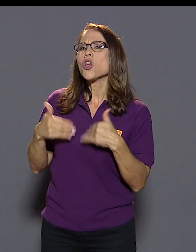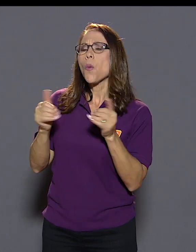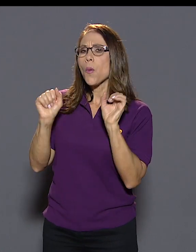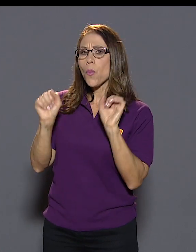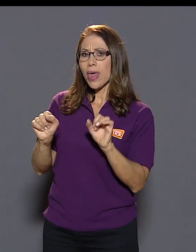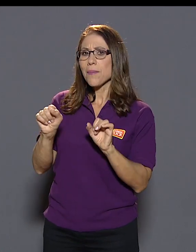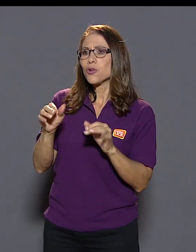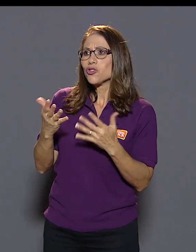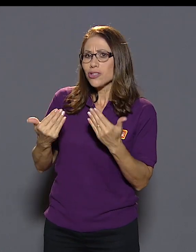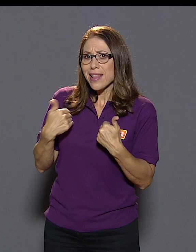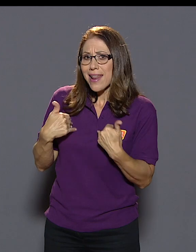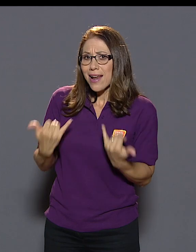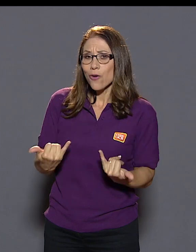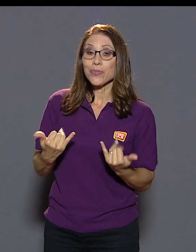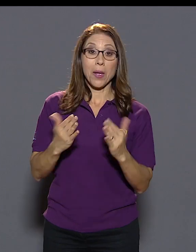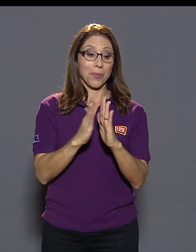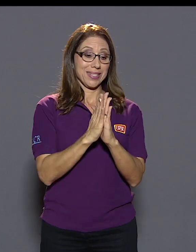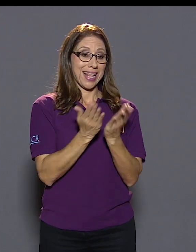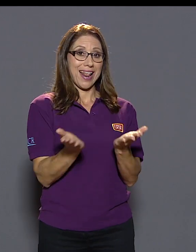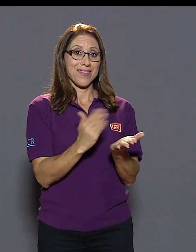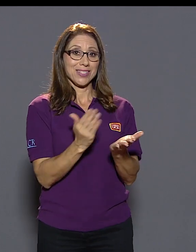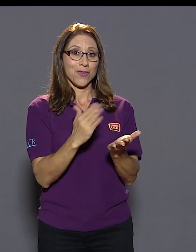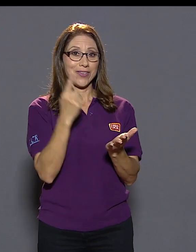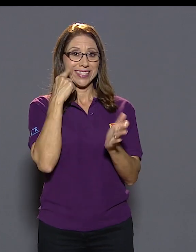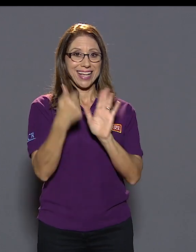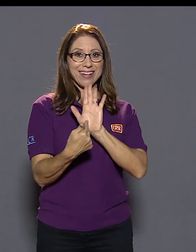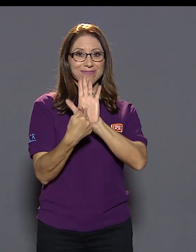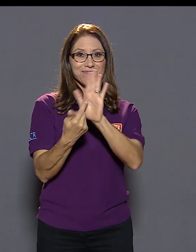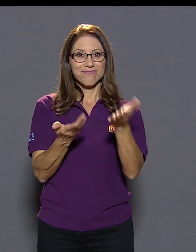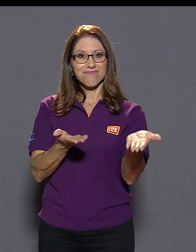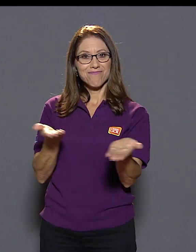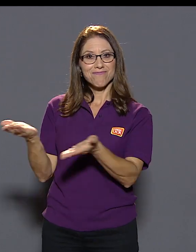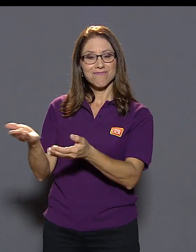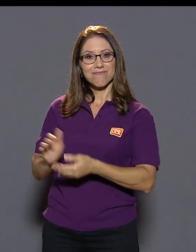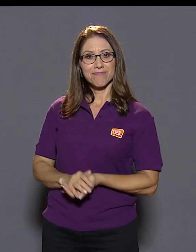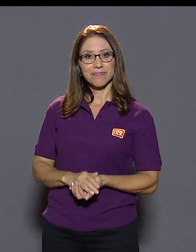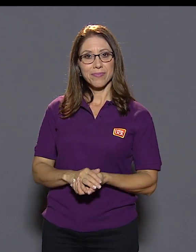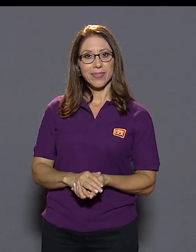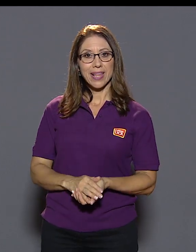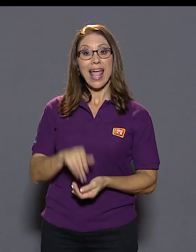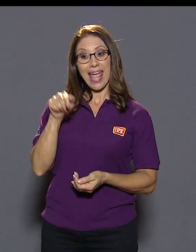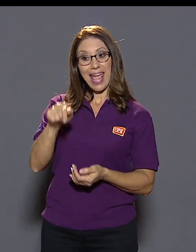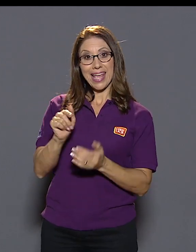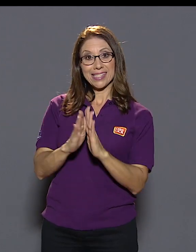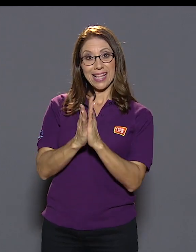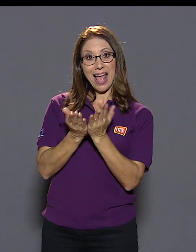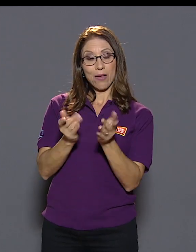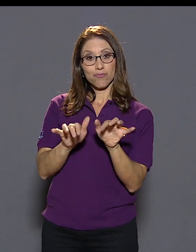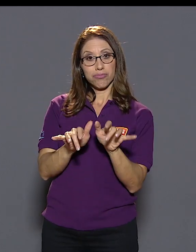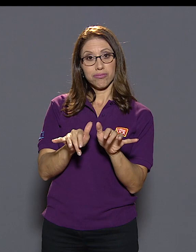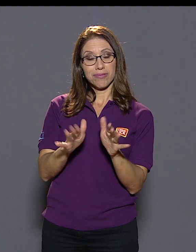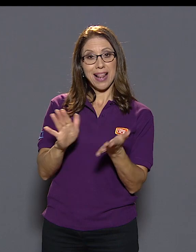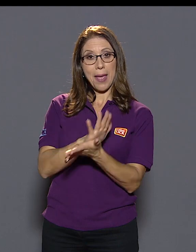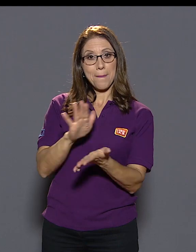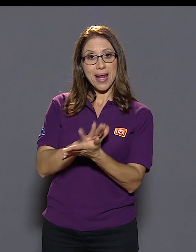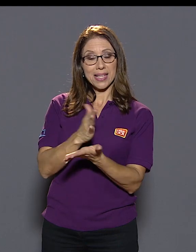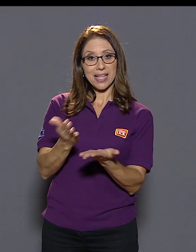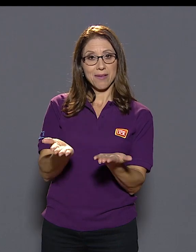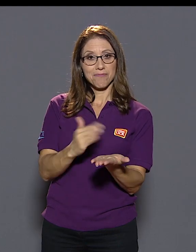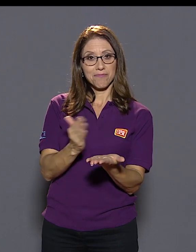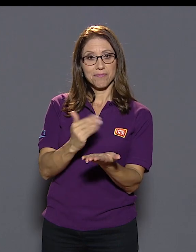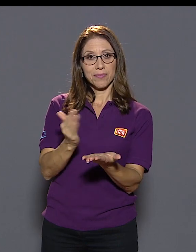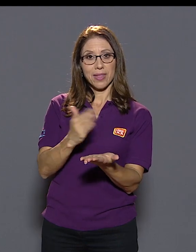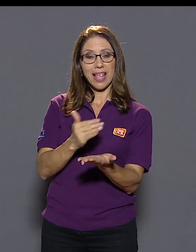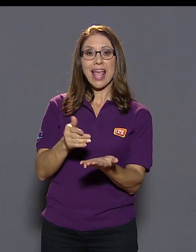Ok, está la versión física, bueno, que es esta, acá, ¿verdad? Esta es la